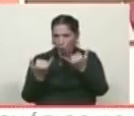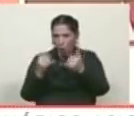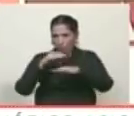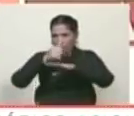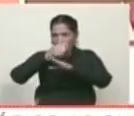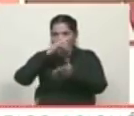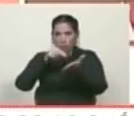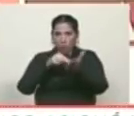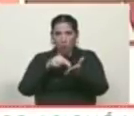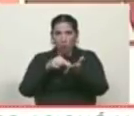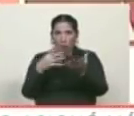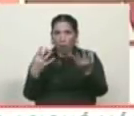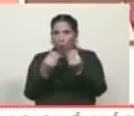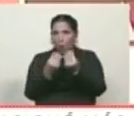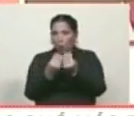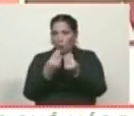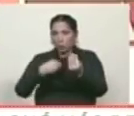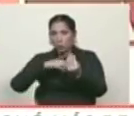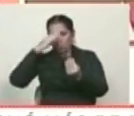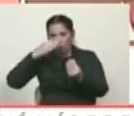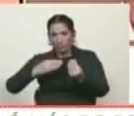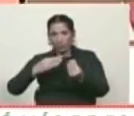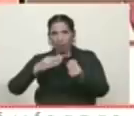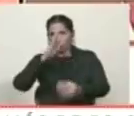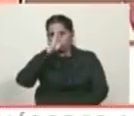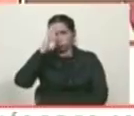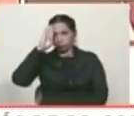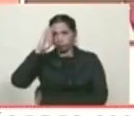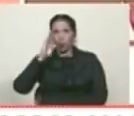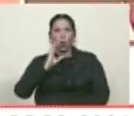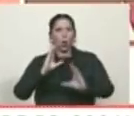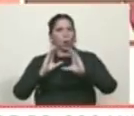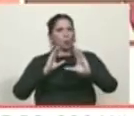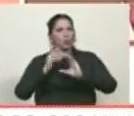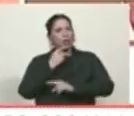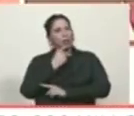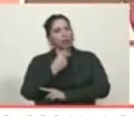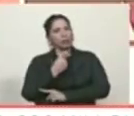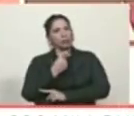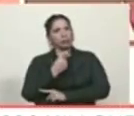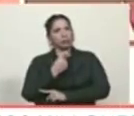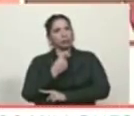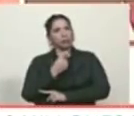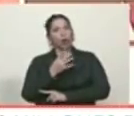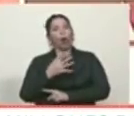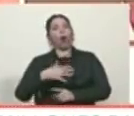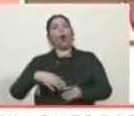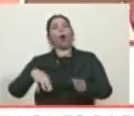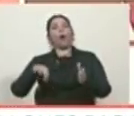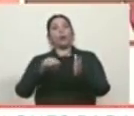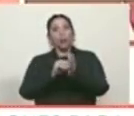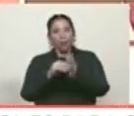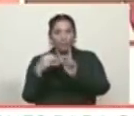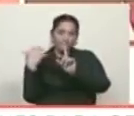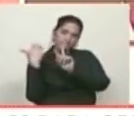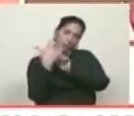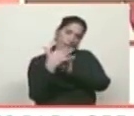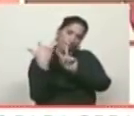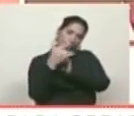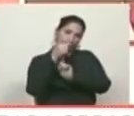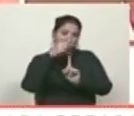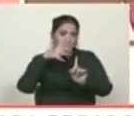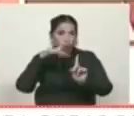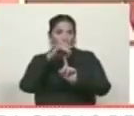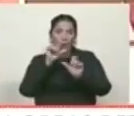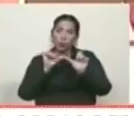a nuestro capitán Diosdado Cabello, conversábamos y decía, nuevamente fue engañado el pueblo que sigue